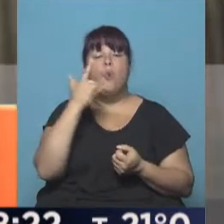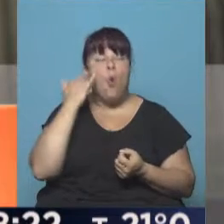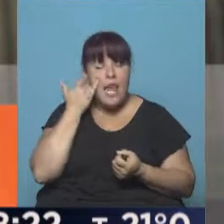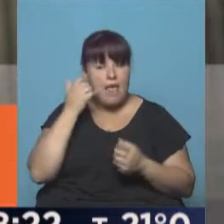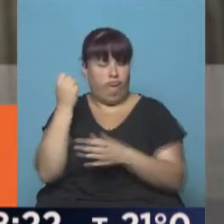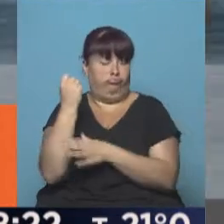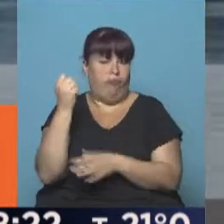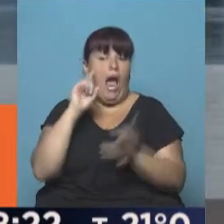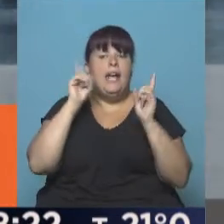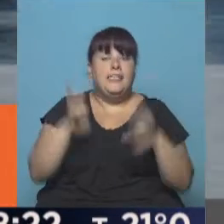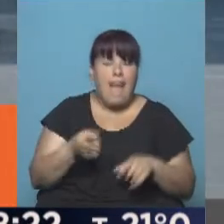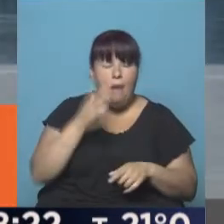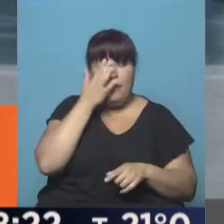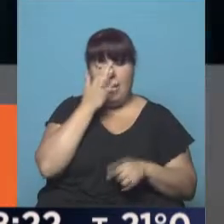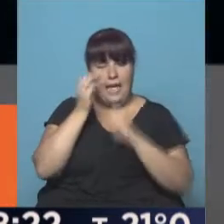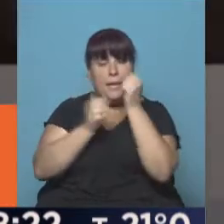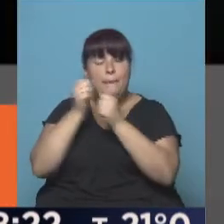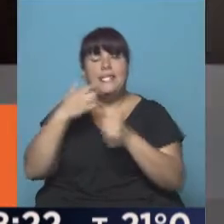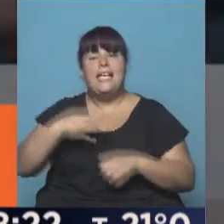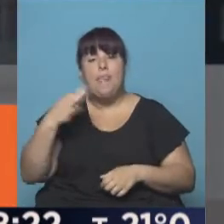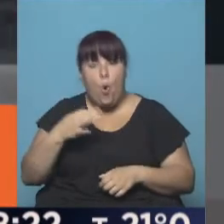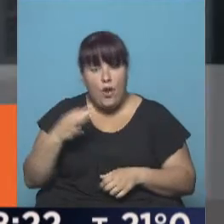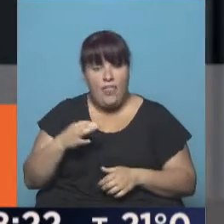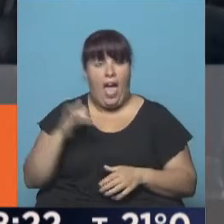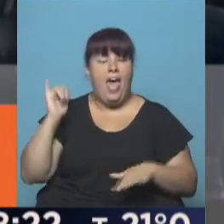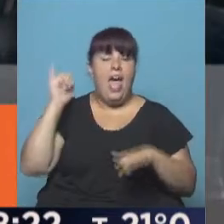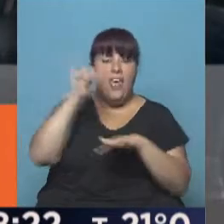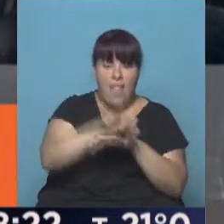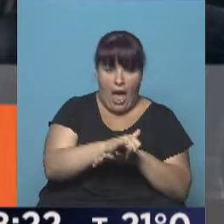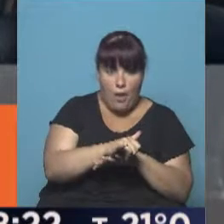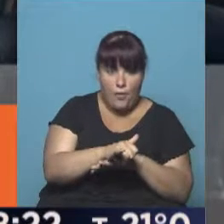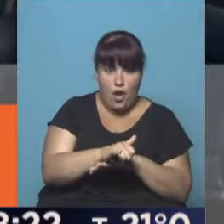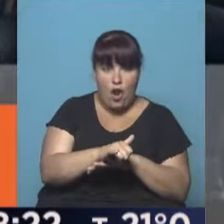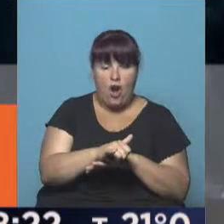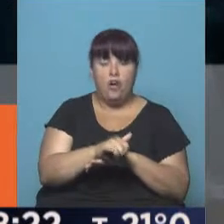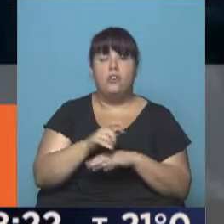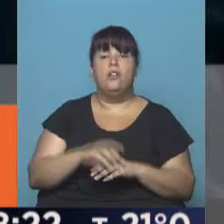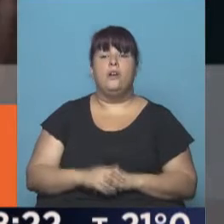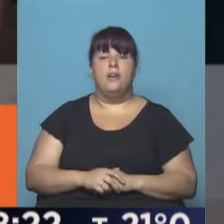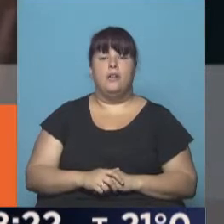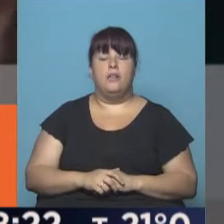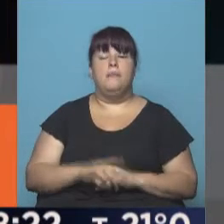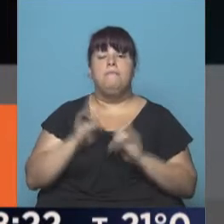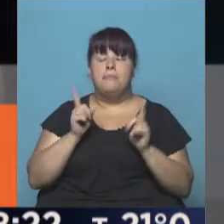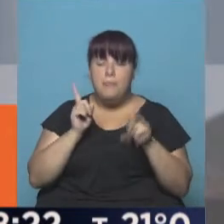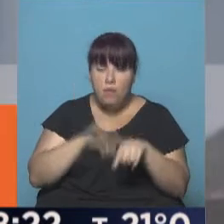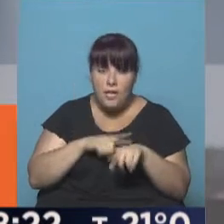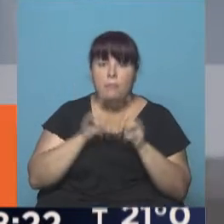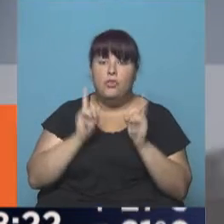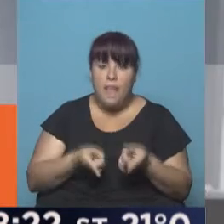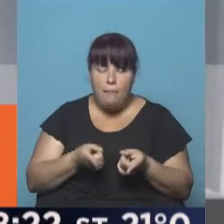por otro lado, las agencias de seguridad de aeronavegación, al mismo tiempo